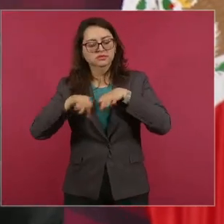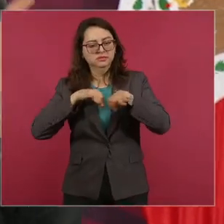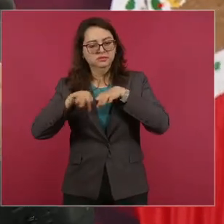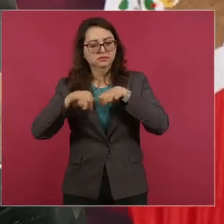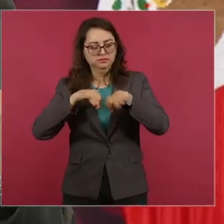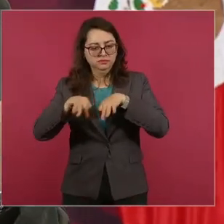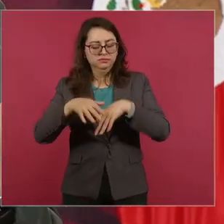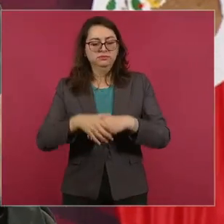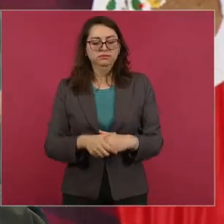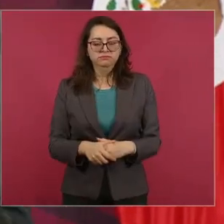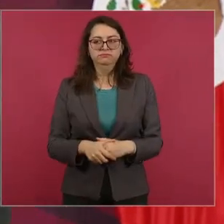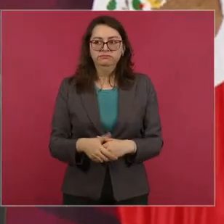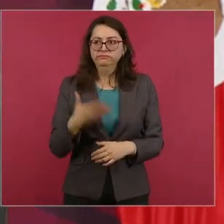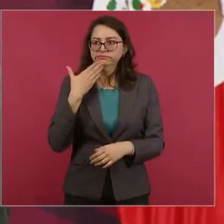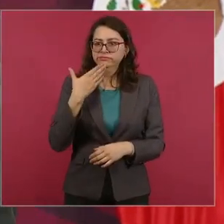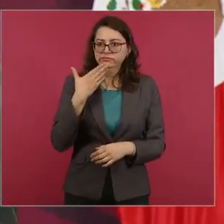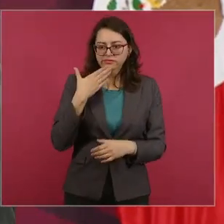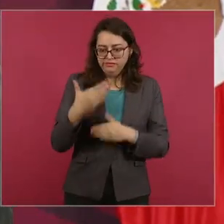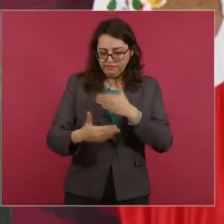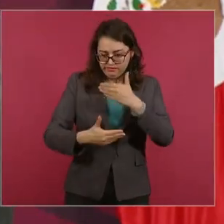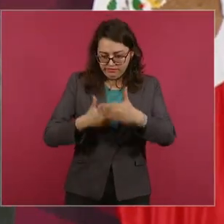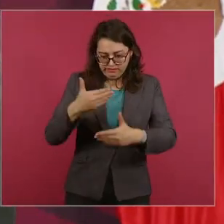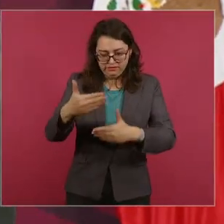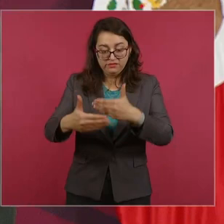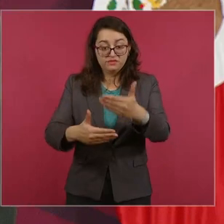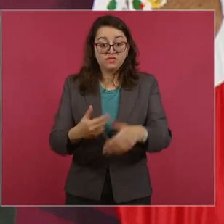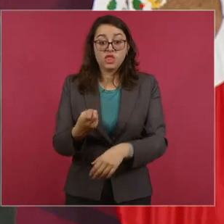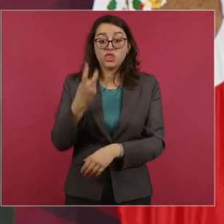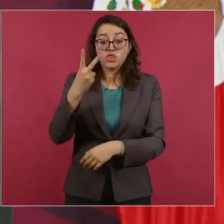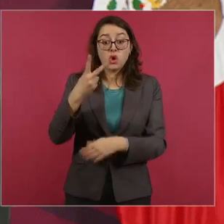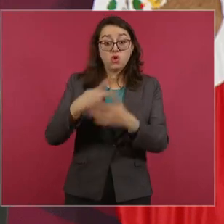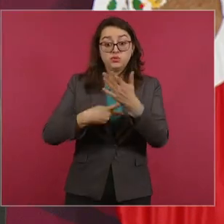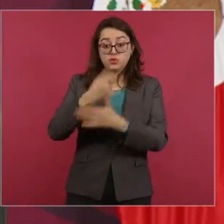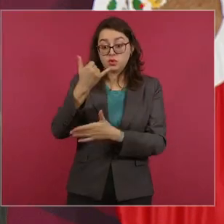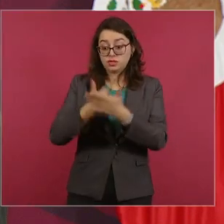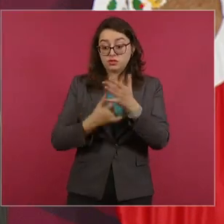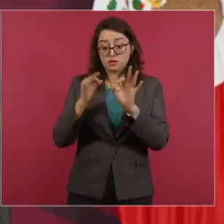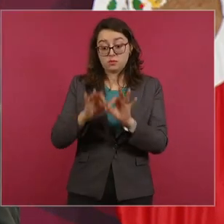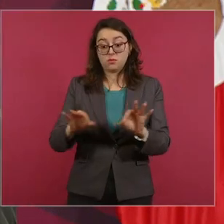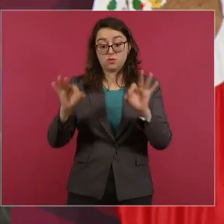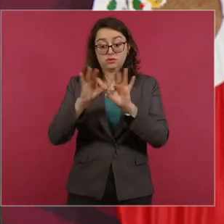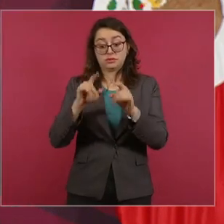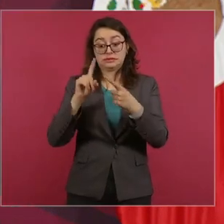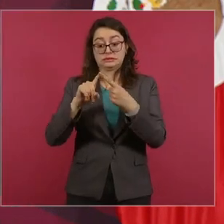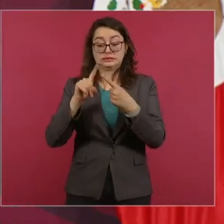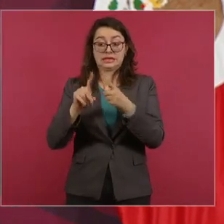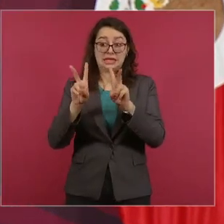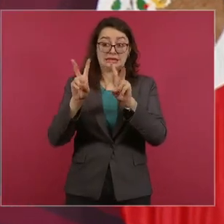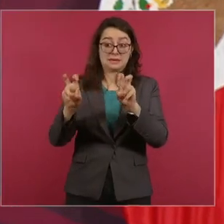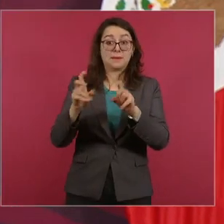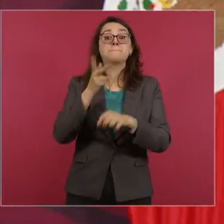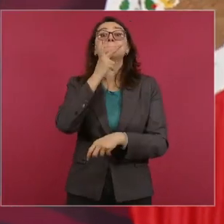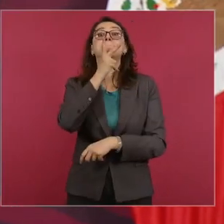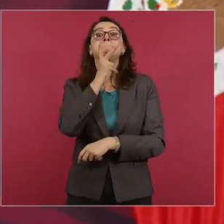hay dos proyectos importantes uno petrolero en las costas de